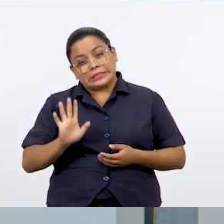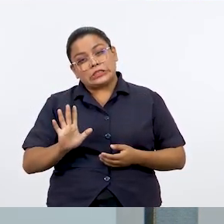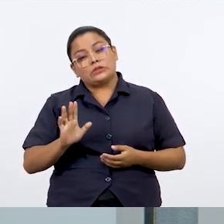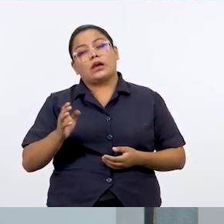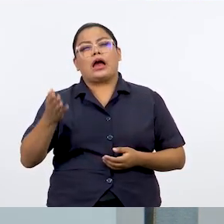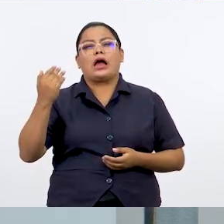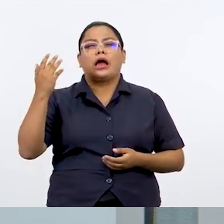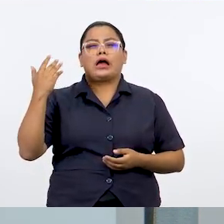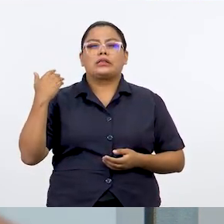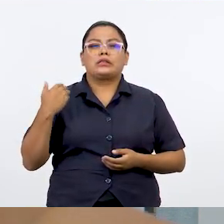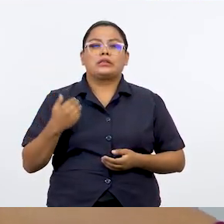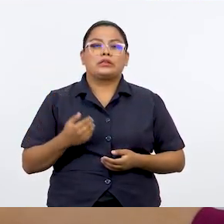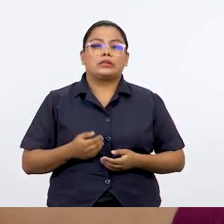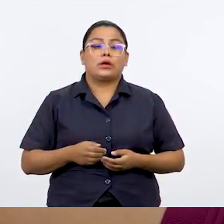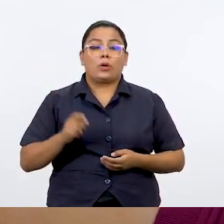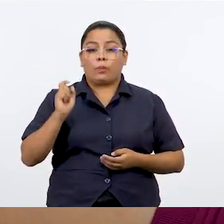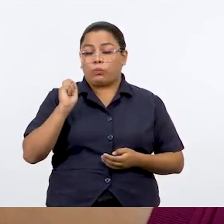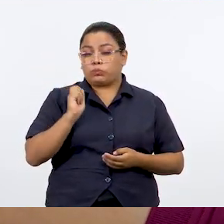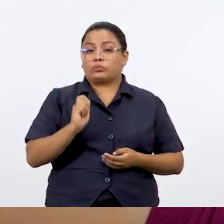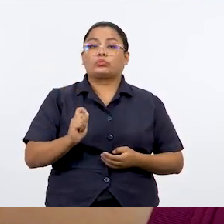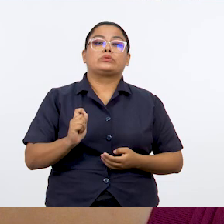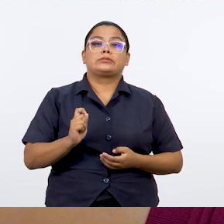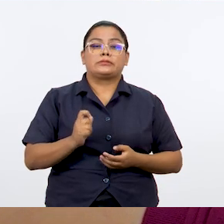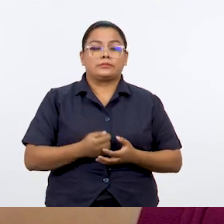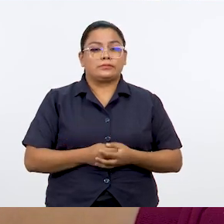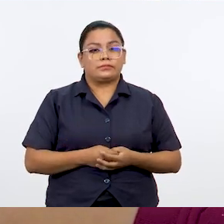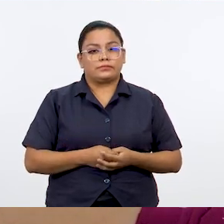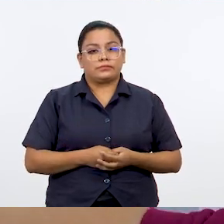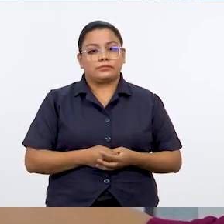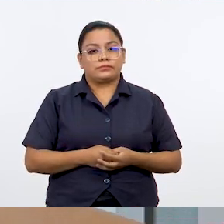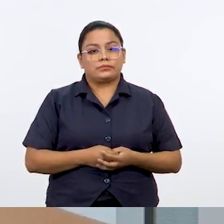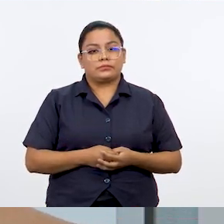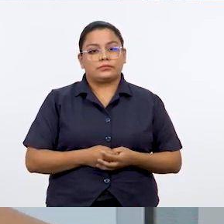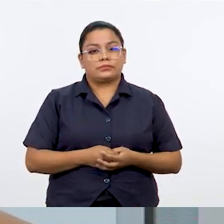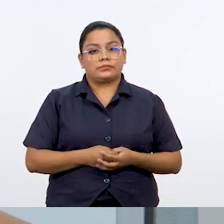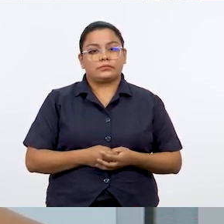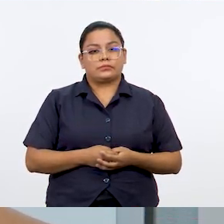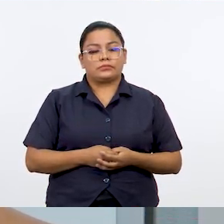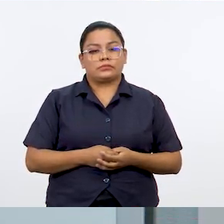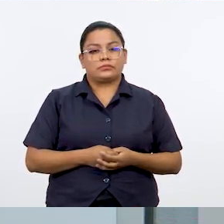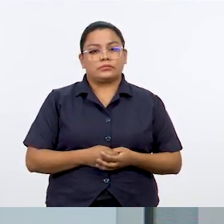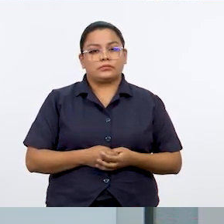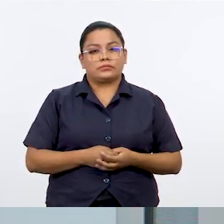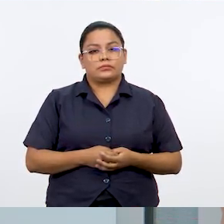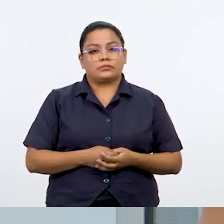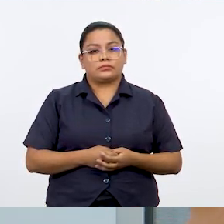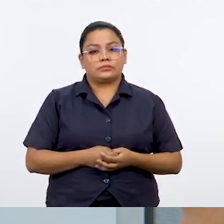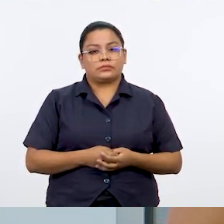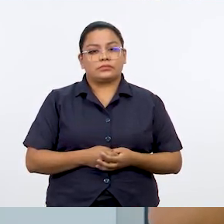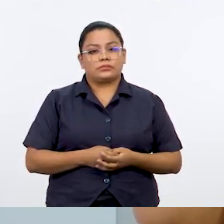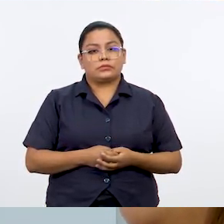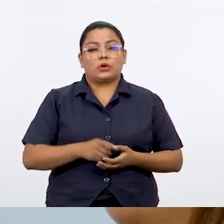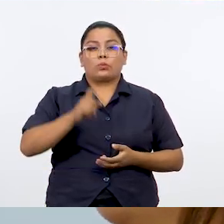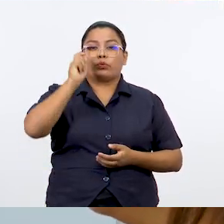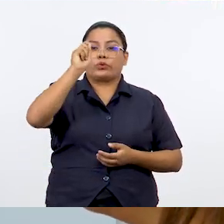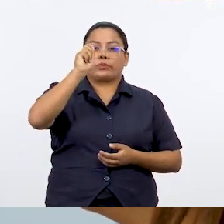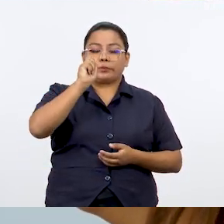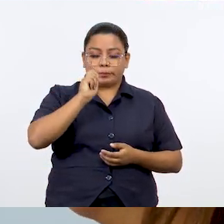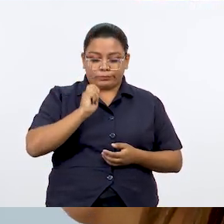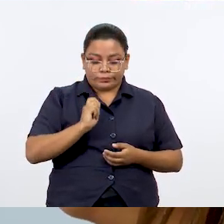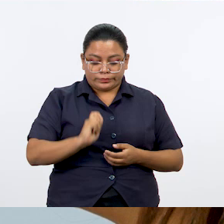problema anterior, habíamos colocado el punto justo debajo del